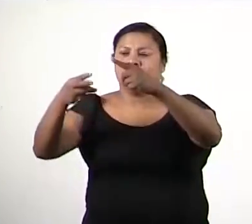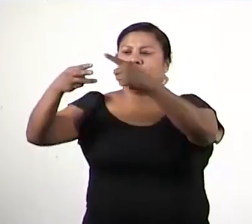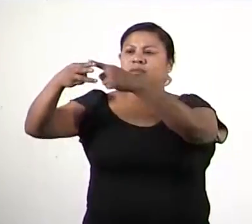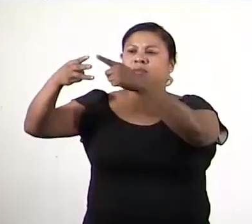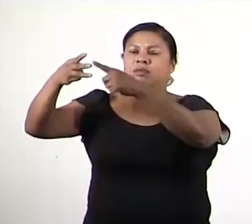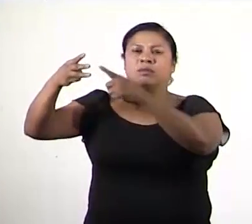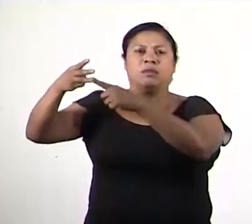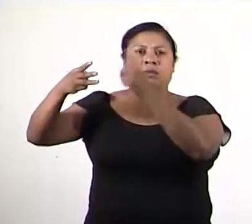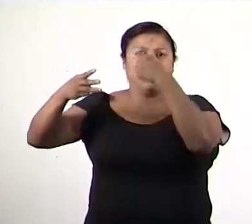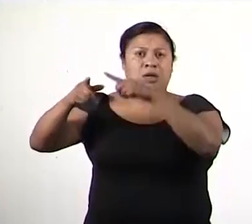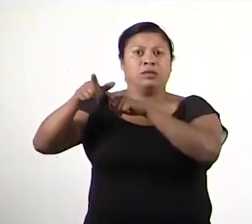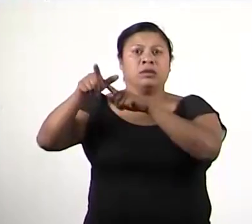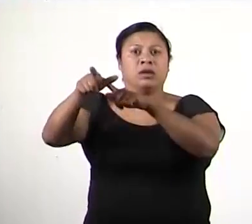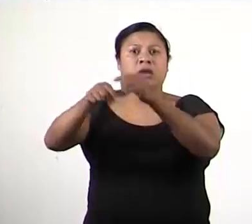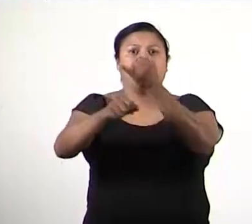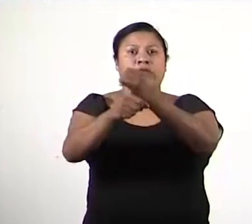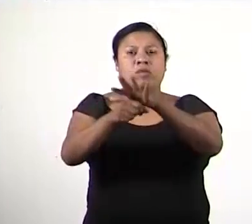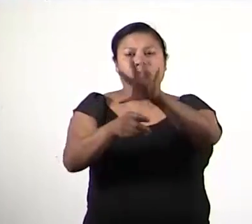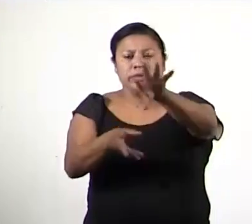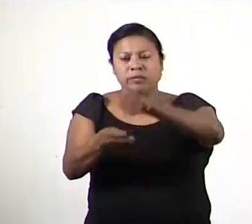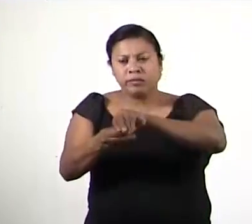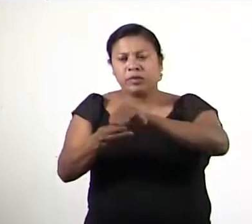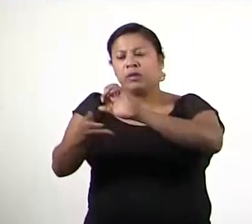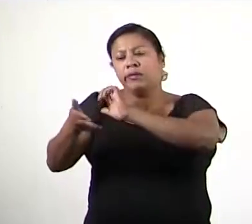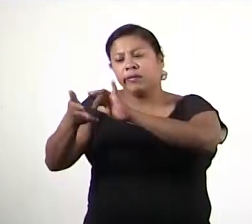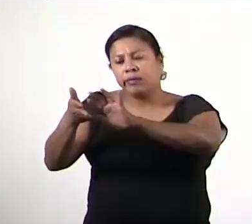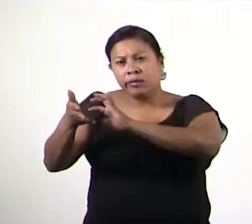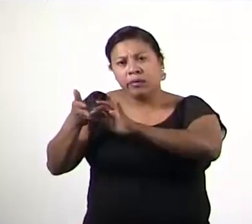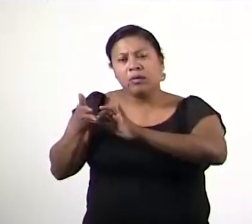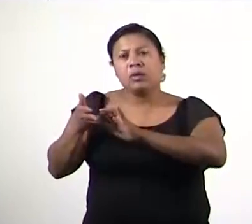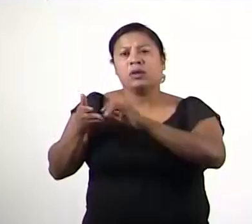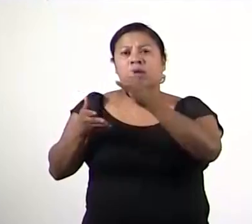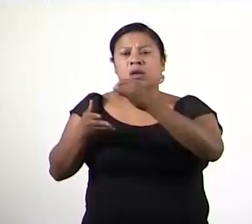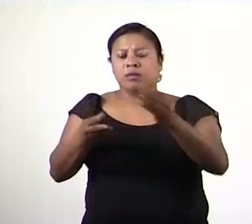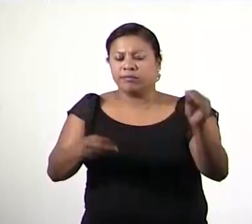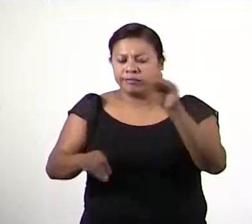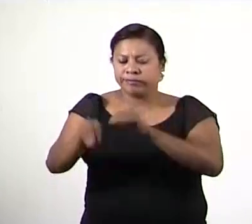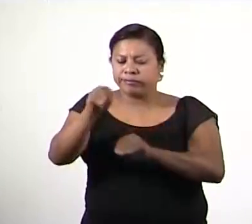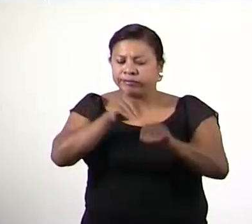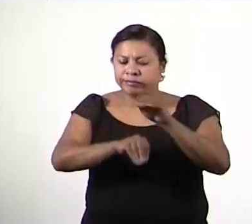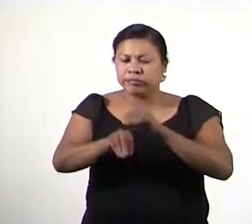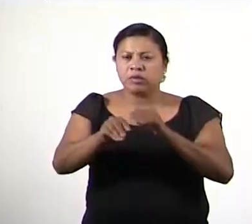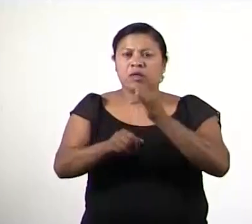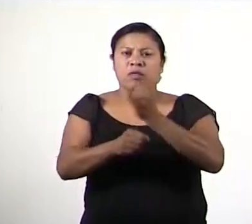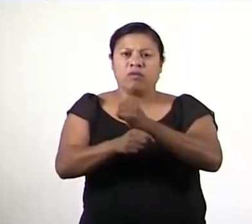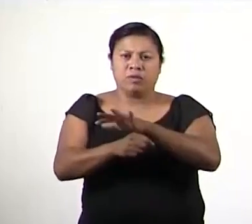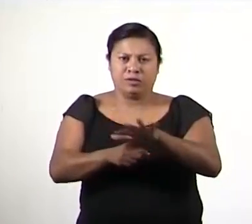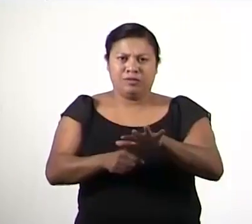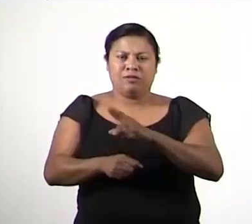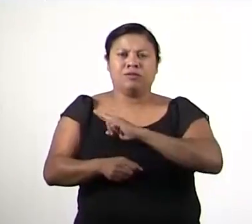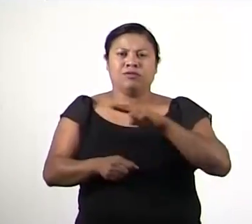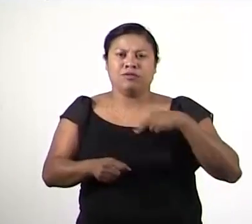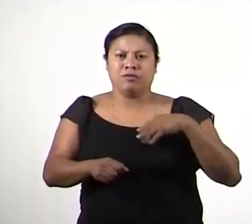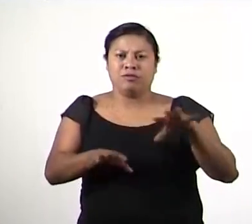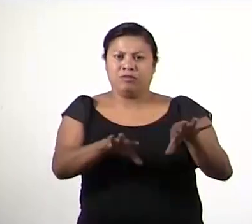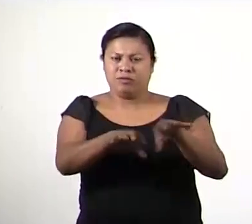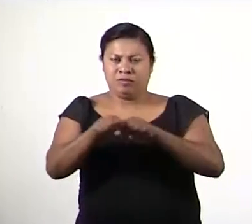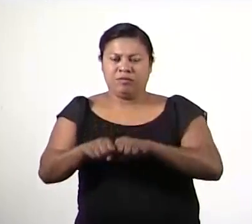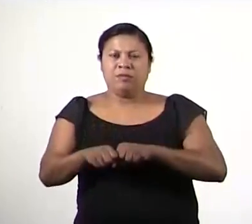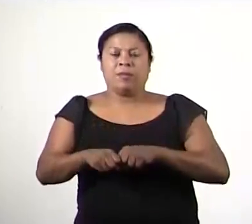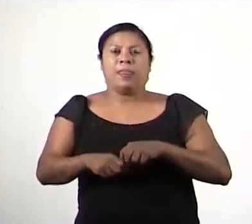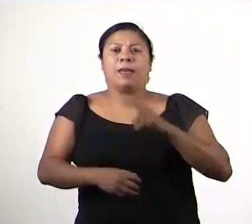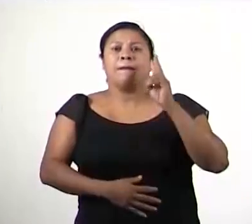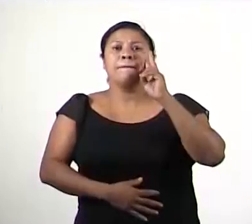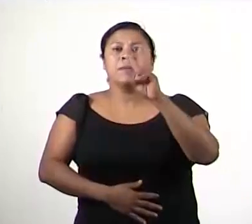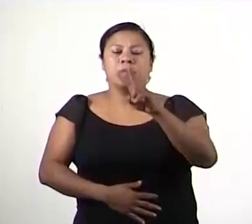seguir: recabar información, leer el texto y la organización de la información que recabamos en el texto. Vimos